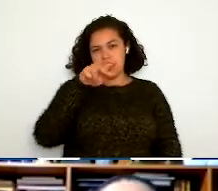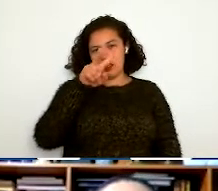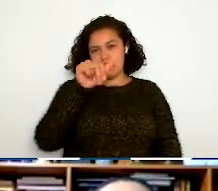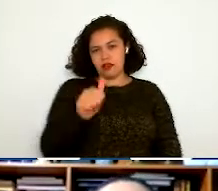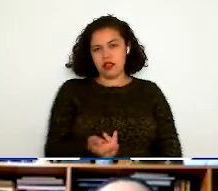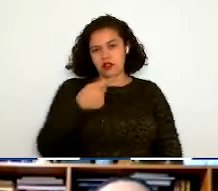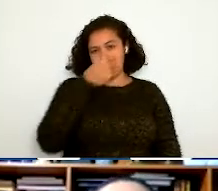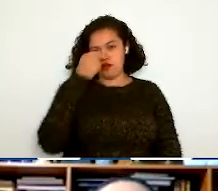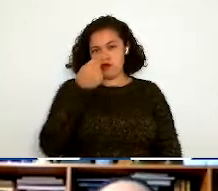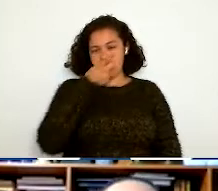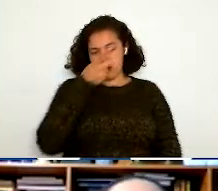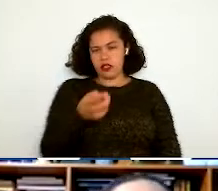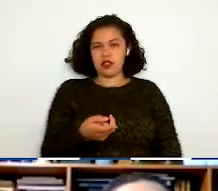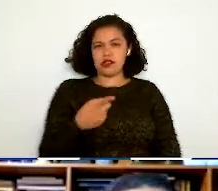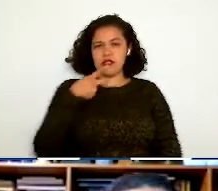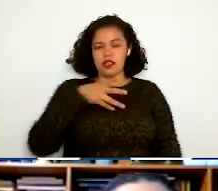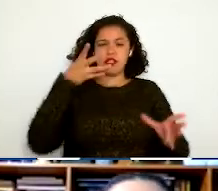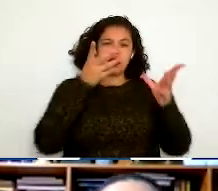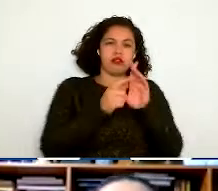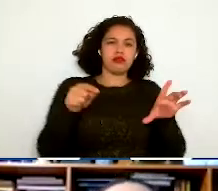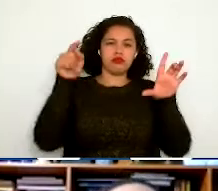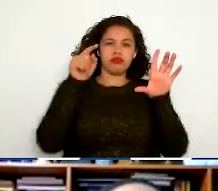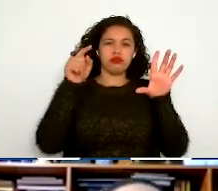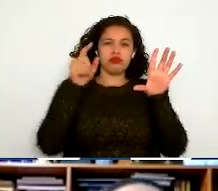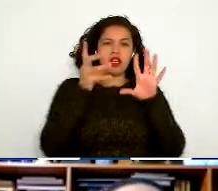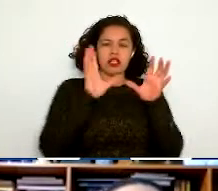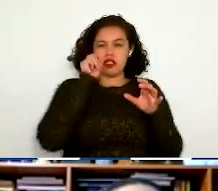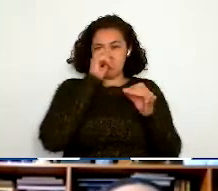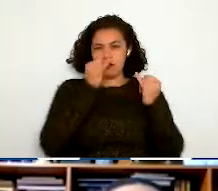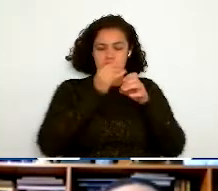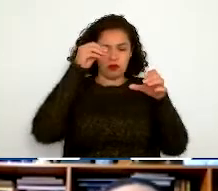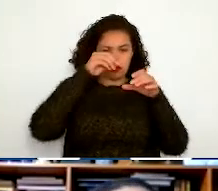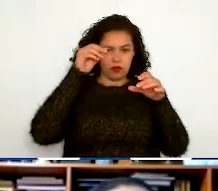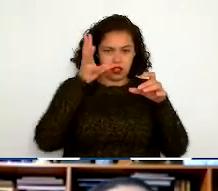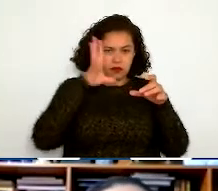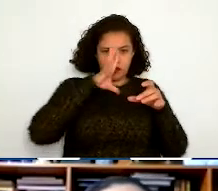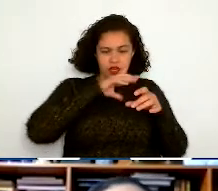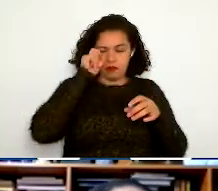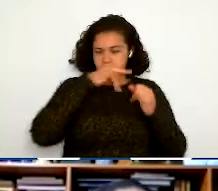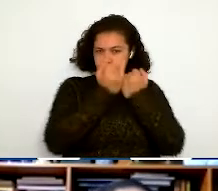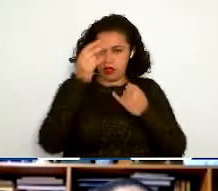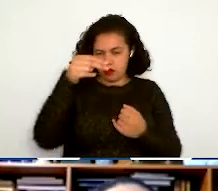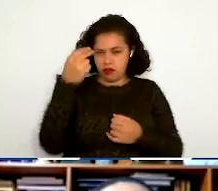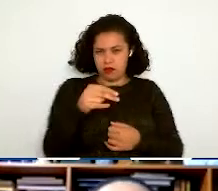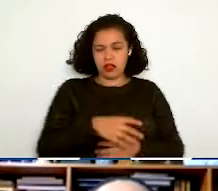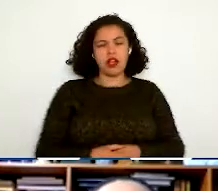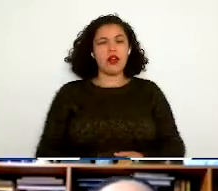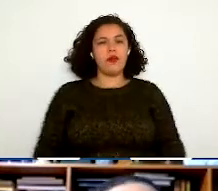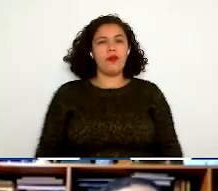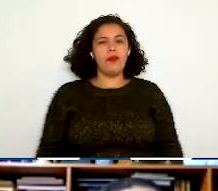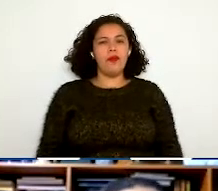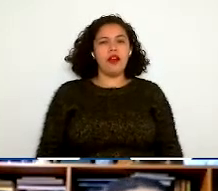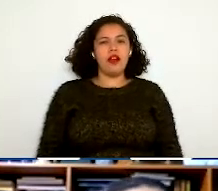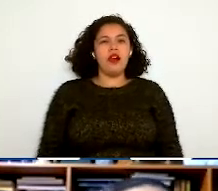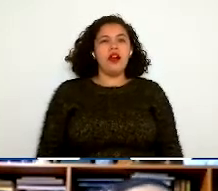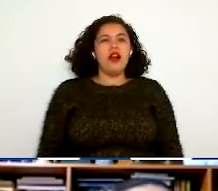dice, y esta calidad objetiva, que también se denomina así, es aquella calidad que se va a